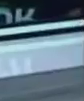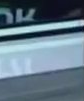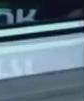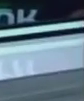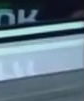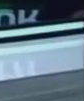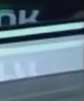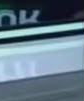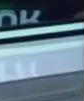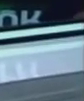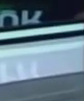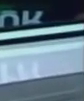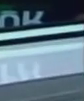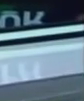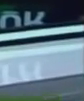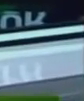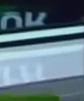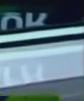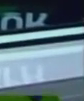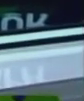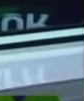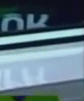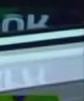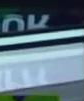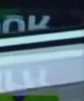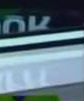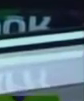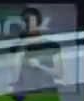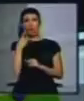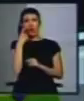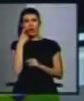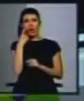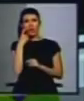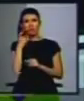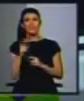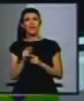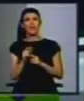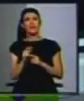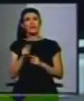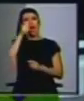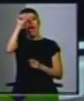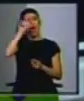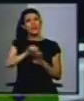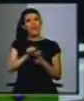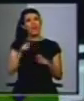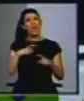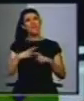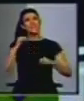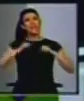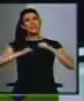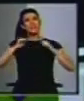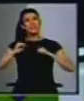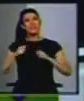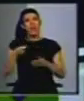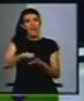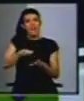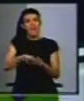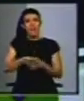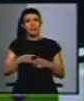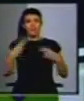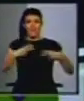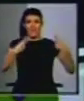máxima. Este viernes se va a conocer la condena contra el ex empresario e inversionista Viña Marino, que estafó y se